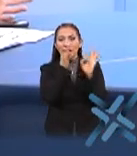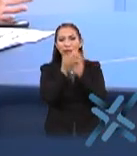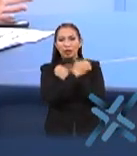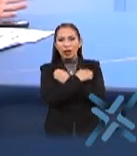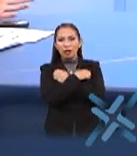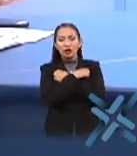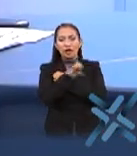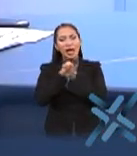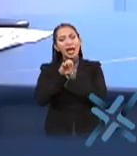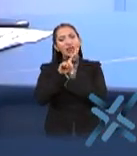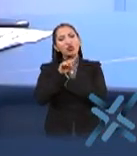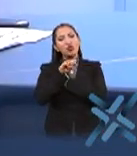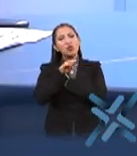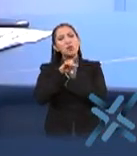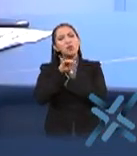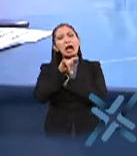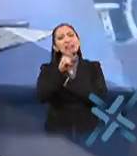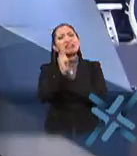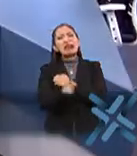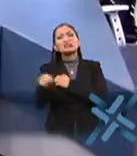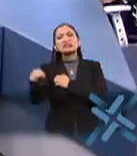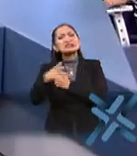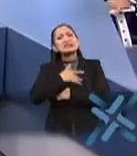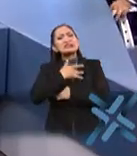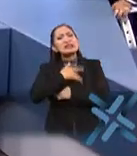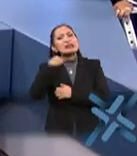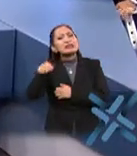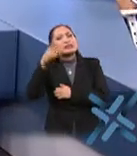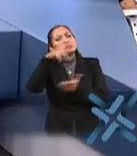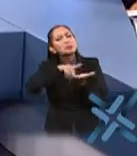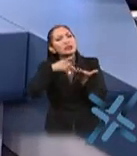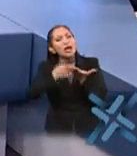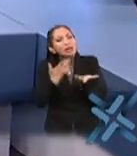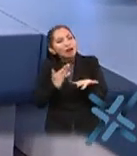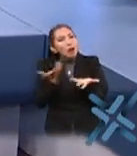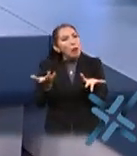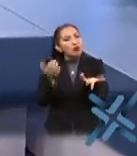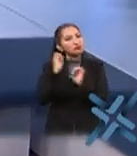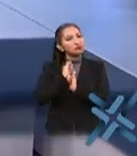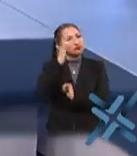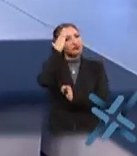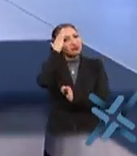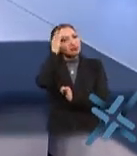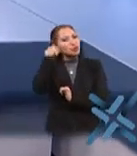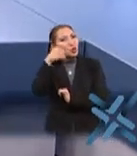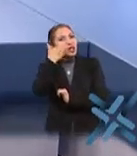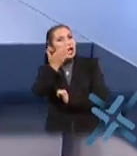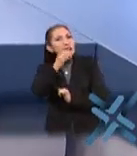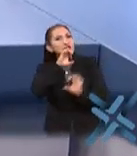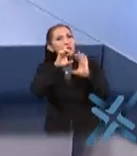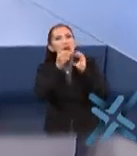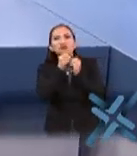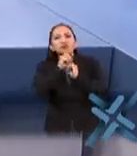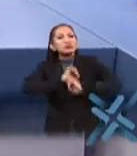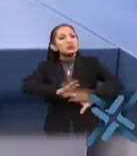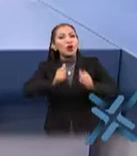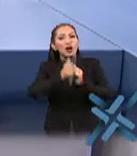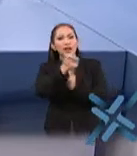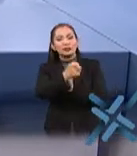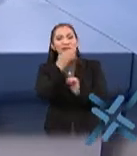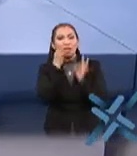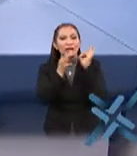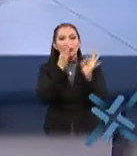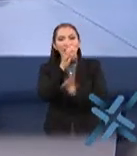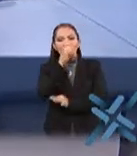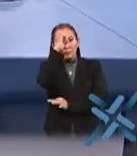es EduByte. ¿Qué significa para ti estar al frente de este proyecto? ¿Qué es lo que vas a intentar comunicar a través de este informativo